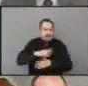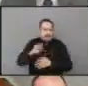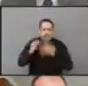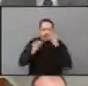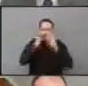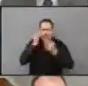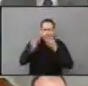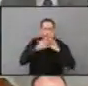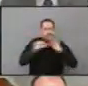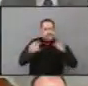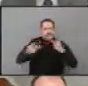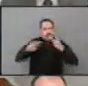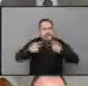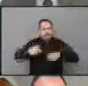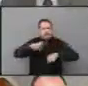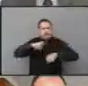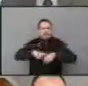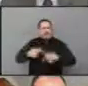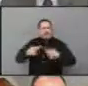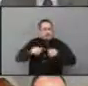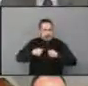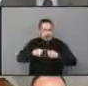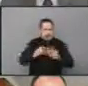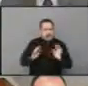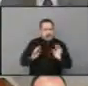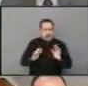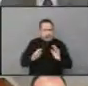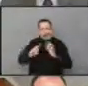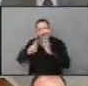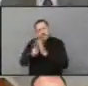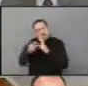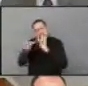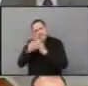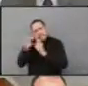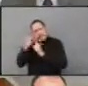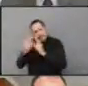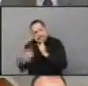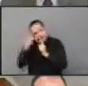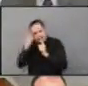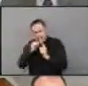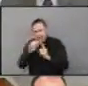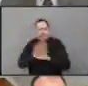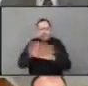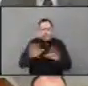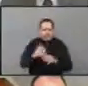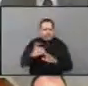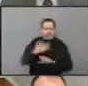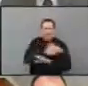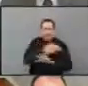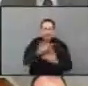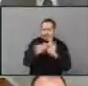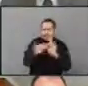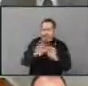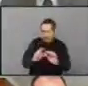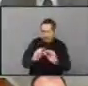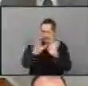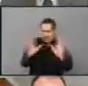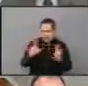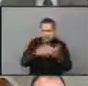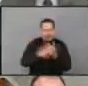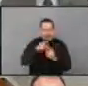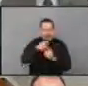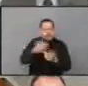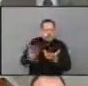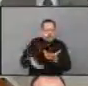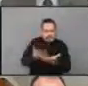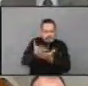promoción personalizada. No repetiré las razones porque creo que han quedado claras desde la cuenta,